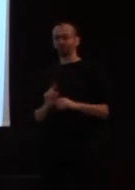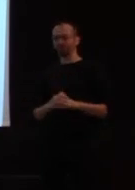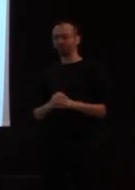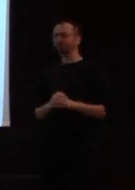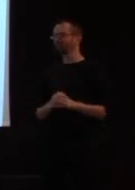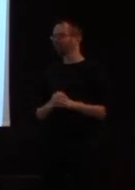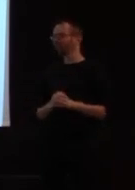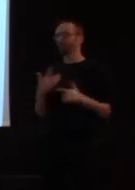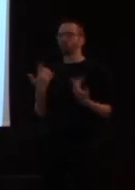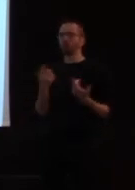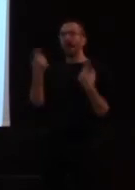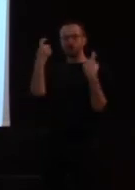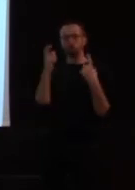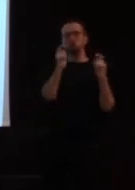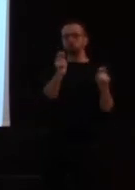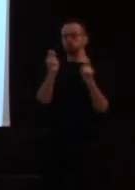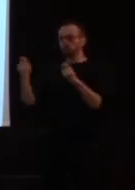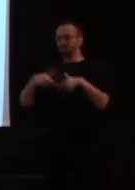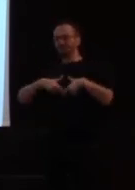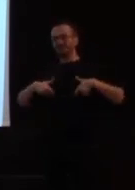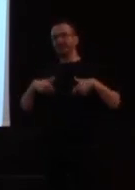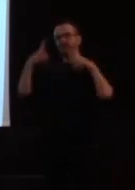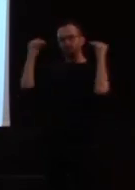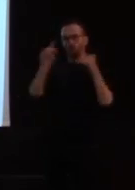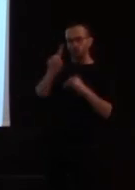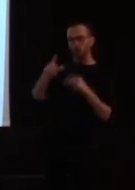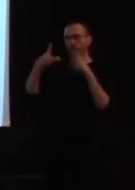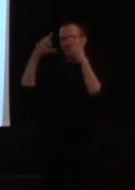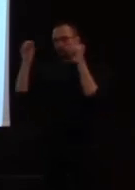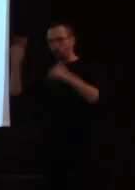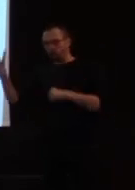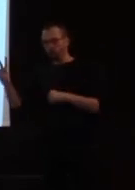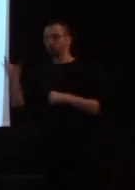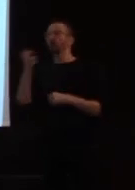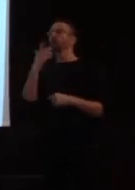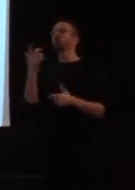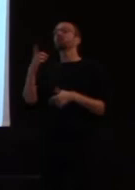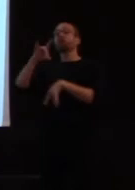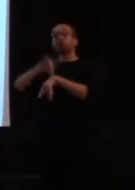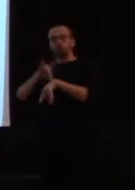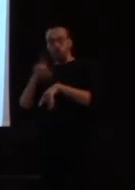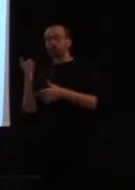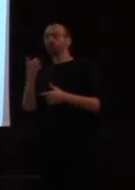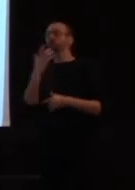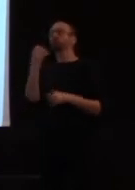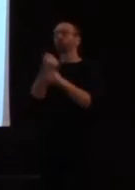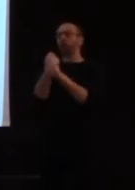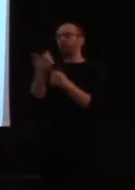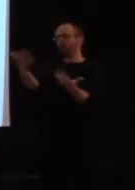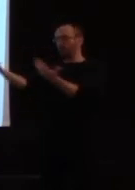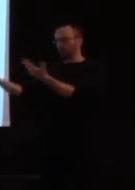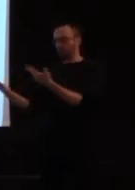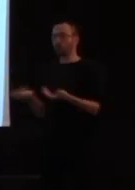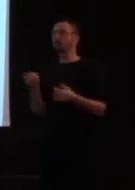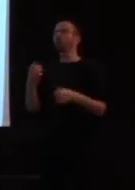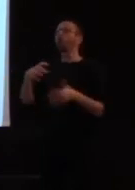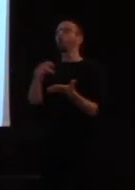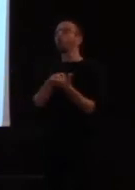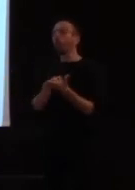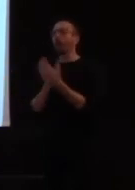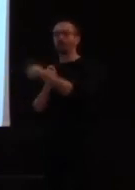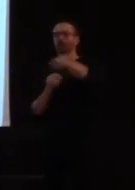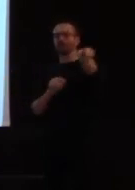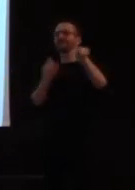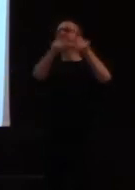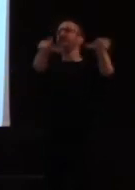Los padres empezaban a hacer las tareas, dudas, ¿sabes qué? Enfermera número uno, y dije, ¿qué pasa? ¿Qué no entiendes?